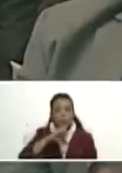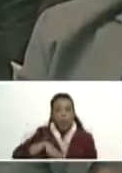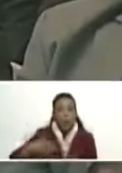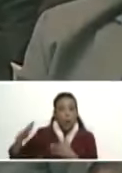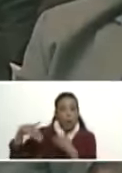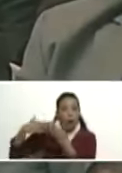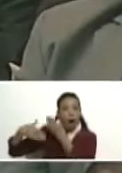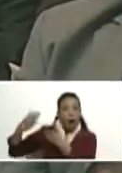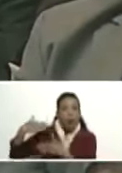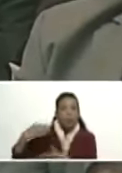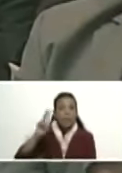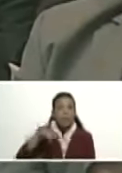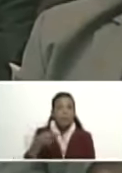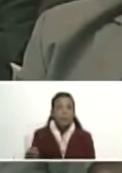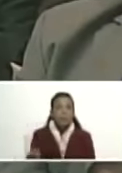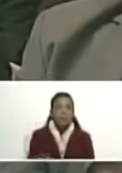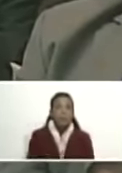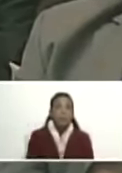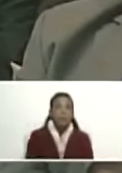bien?